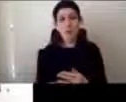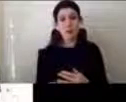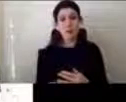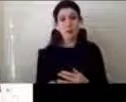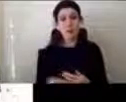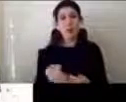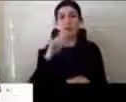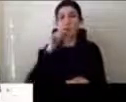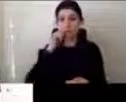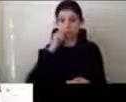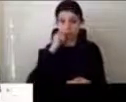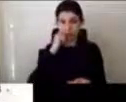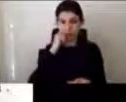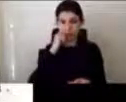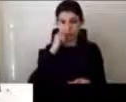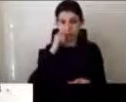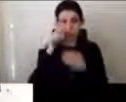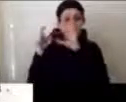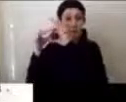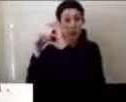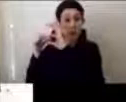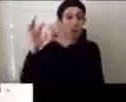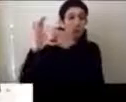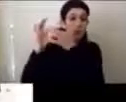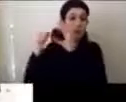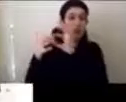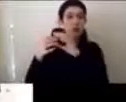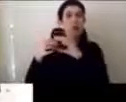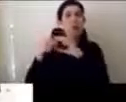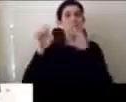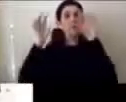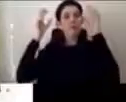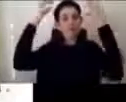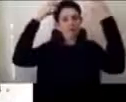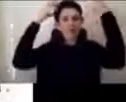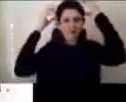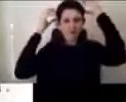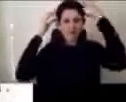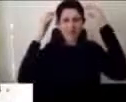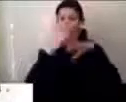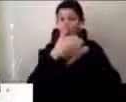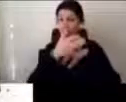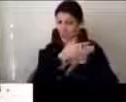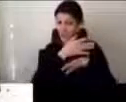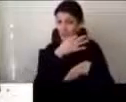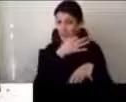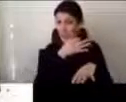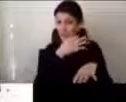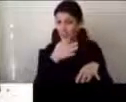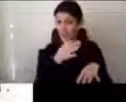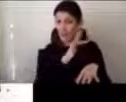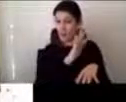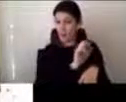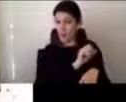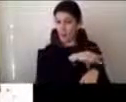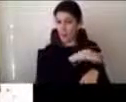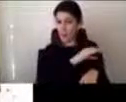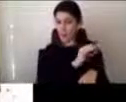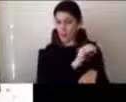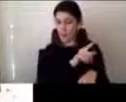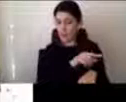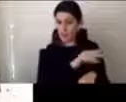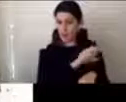también conexión entre distintas estructuras, que son las que se señalaron en la presentación anterior. Entonces, hay